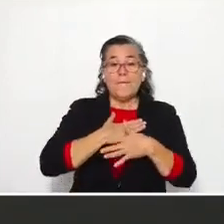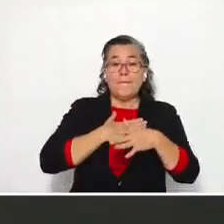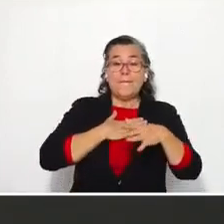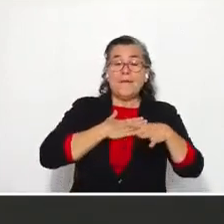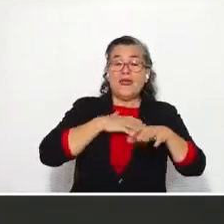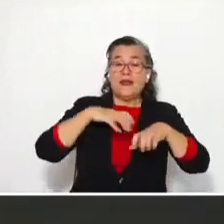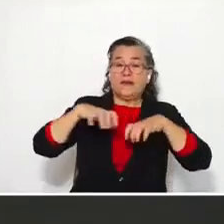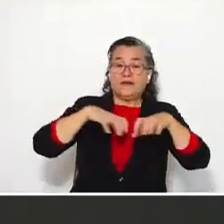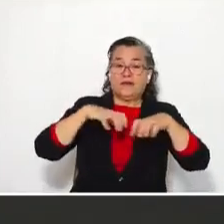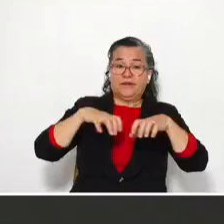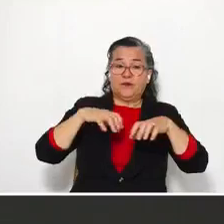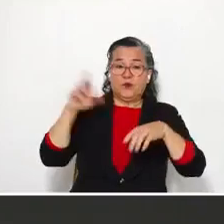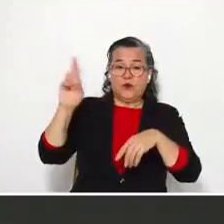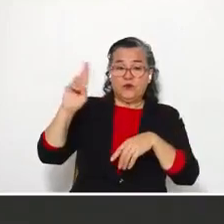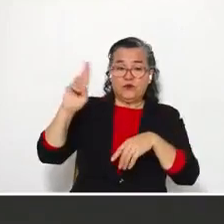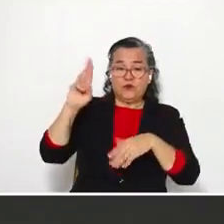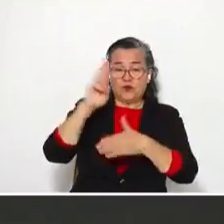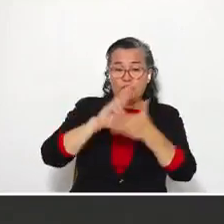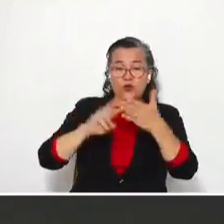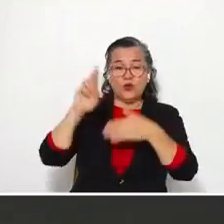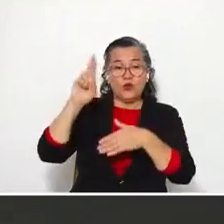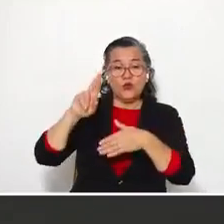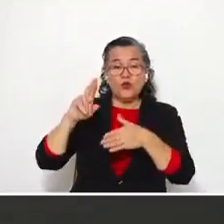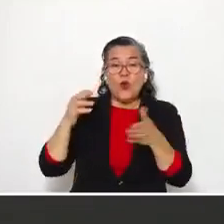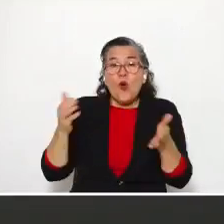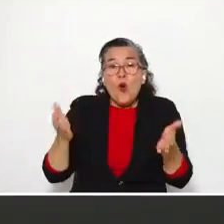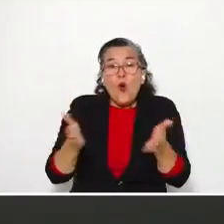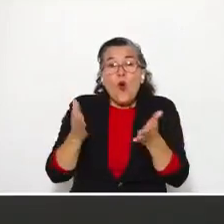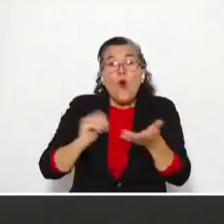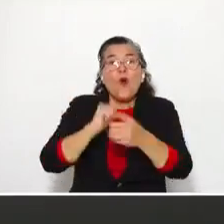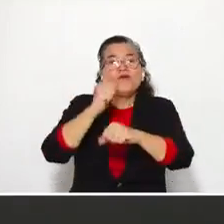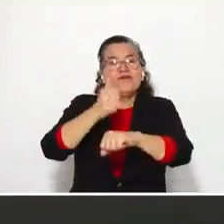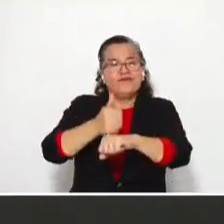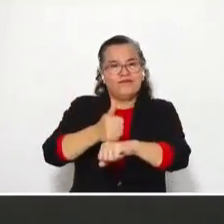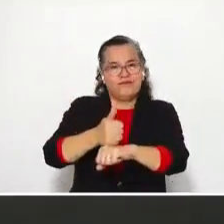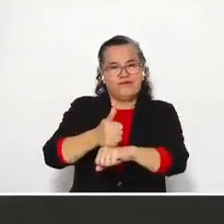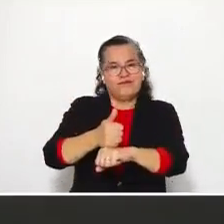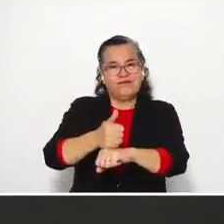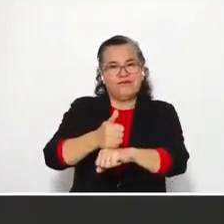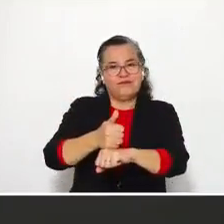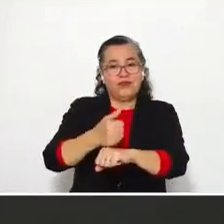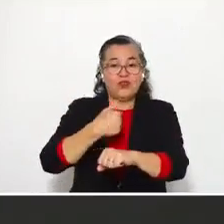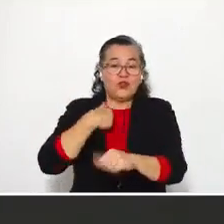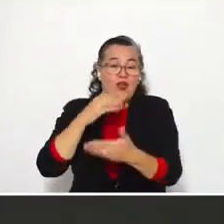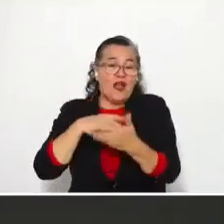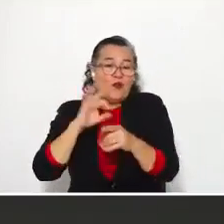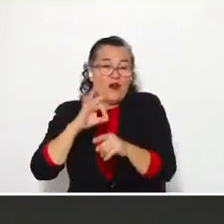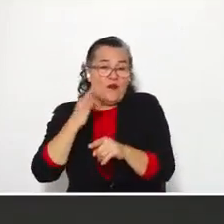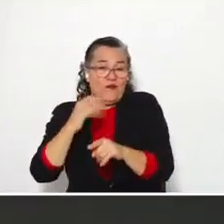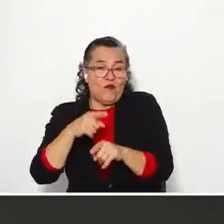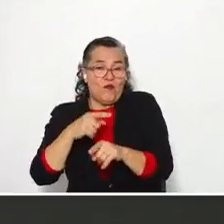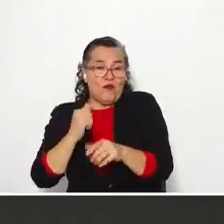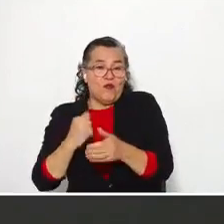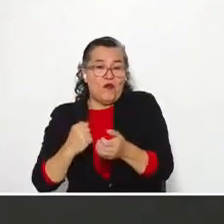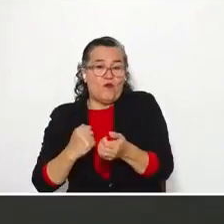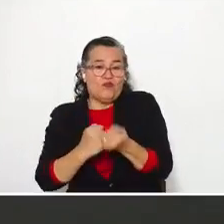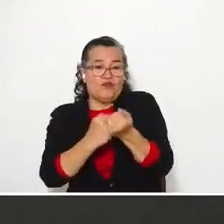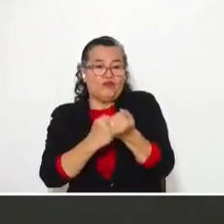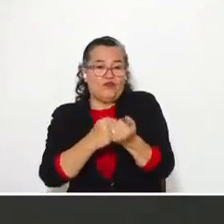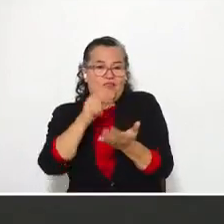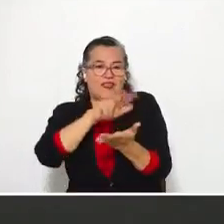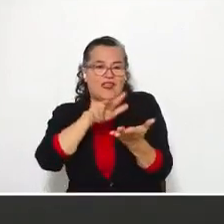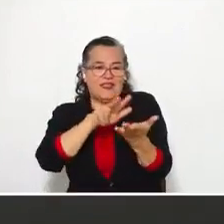de la Universidad de Costa Rica, contribuí a establecer. De modo que no puedo